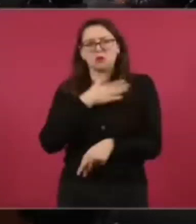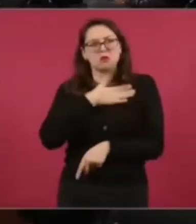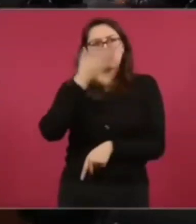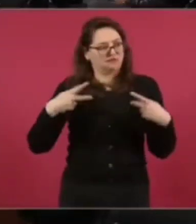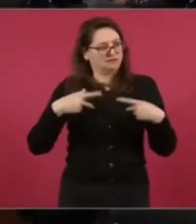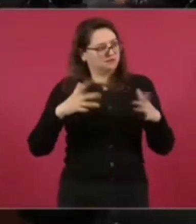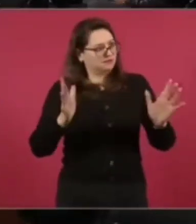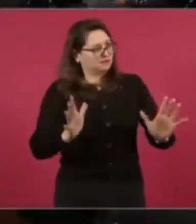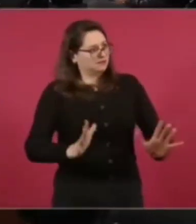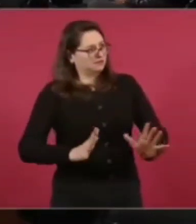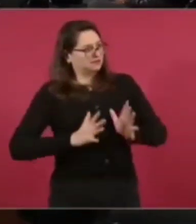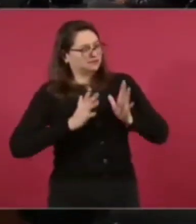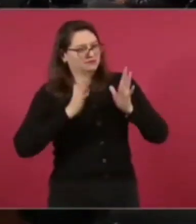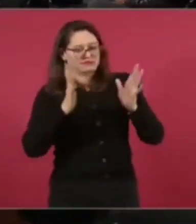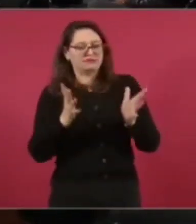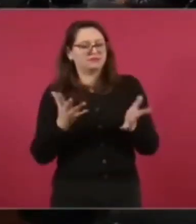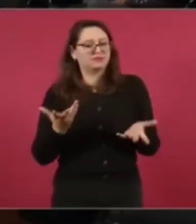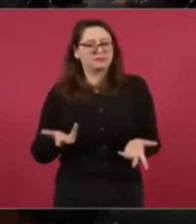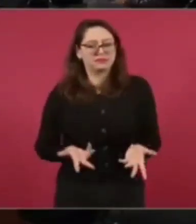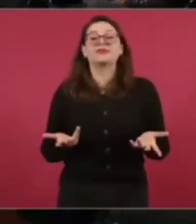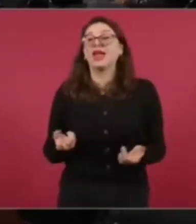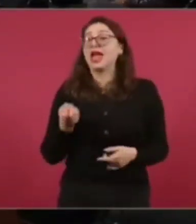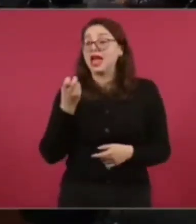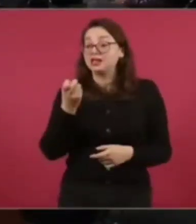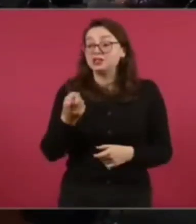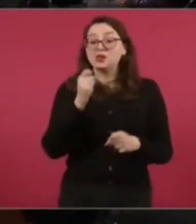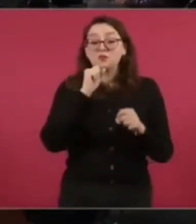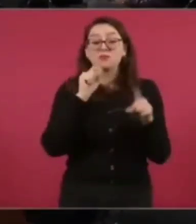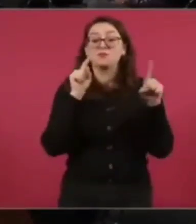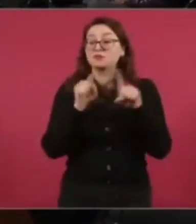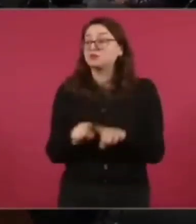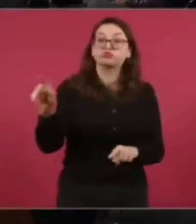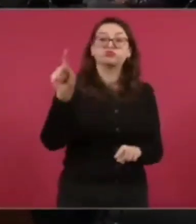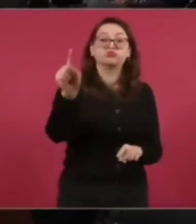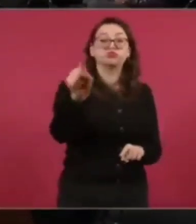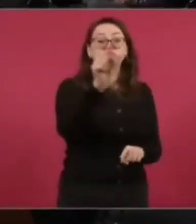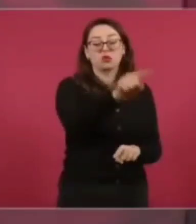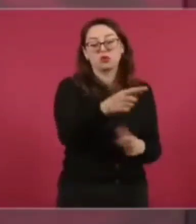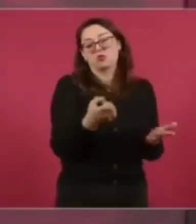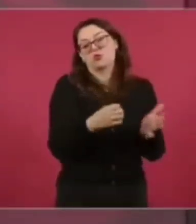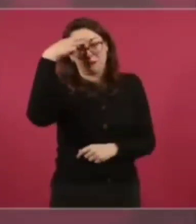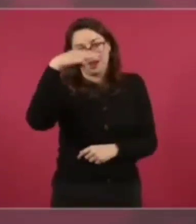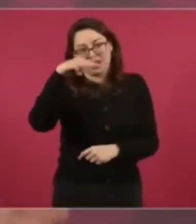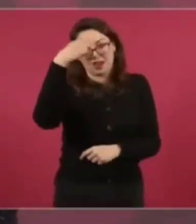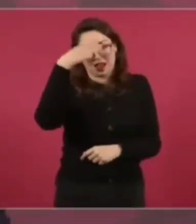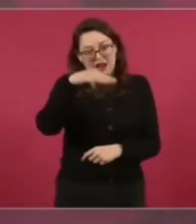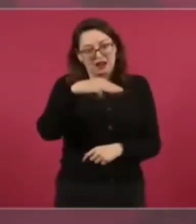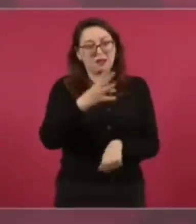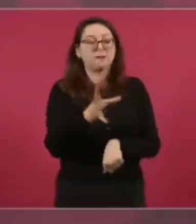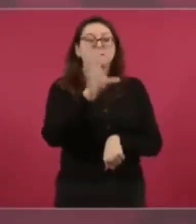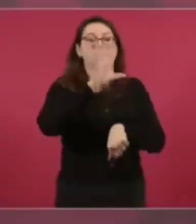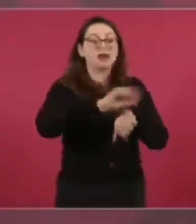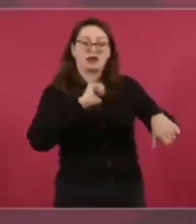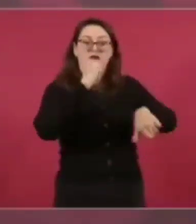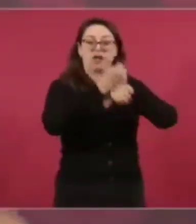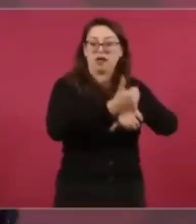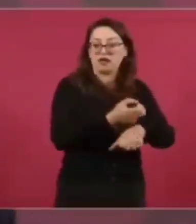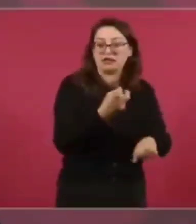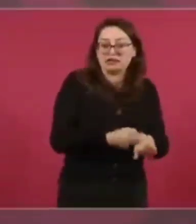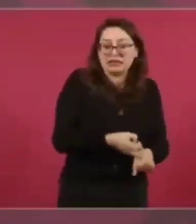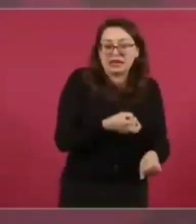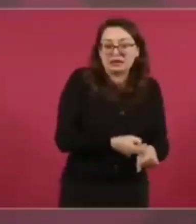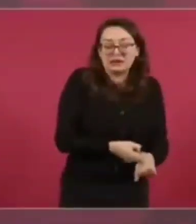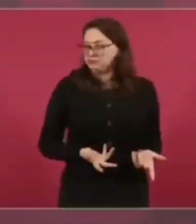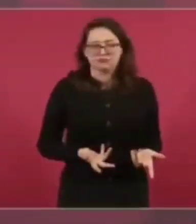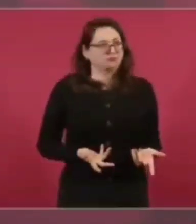mismo. En el caso, por ejemplo, de Mexicali, cuando se clausura lo de la cervecera, ahora lo que me están pidiendo es un